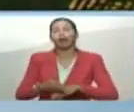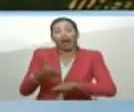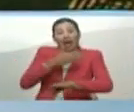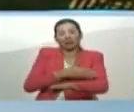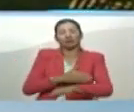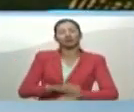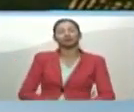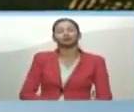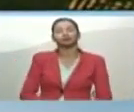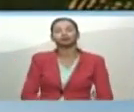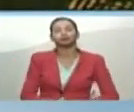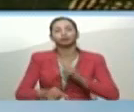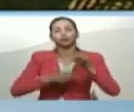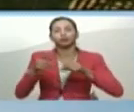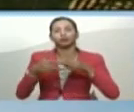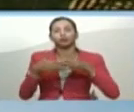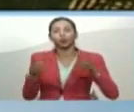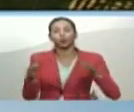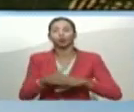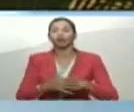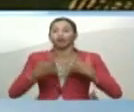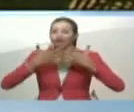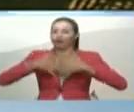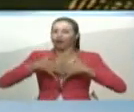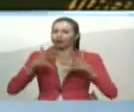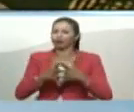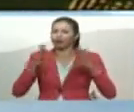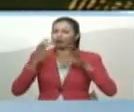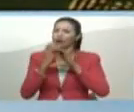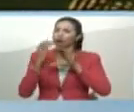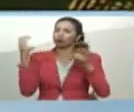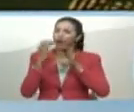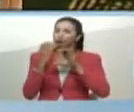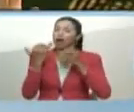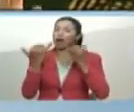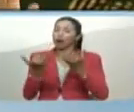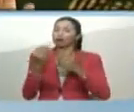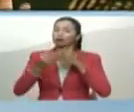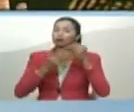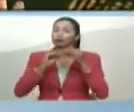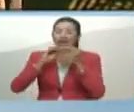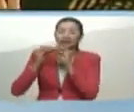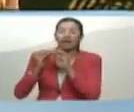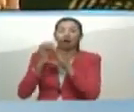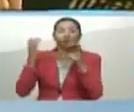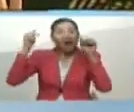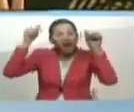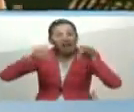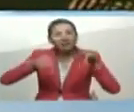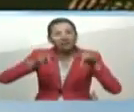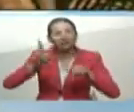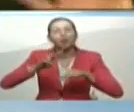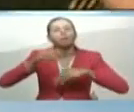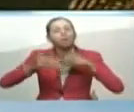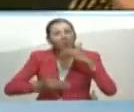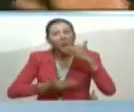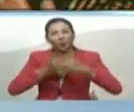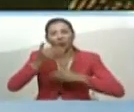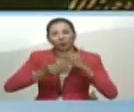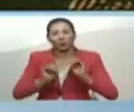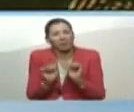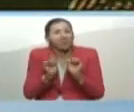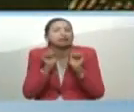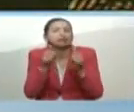inauguré tremenda fábrica de autobuses. Ahora estamos haciendo los autobuses aquí poco a poco, como dicen,